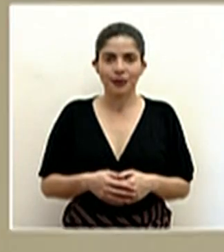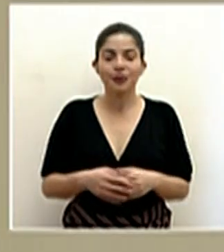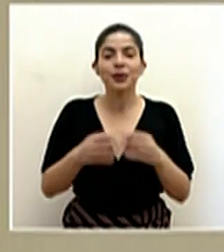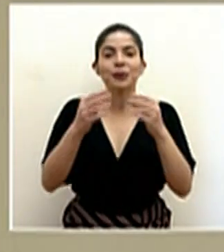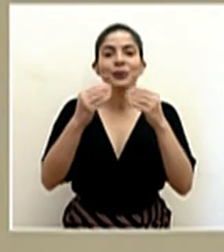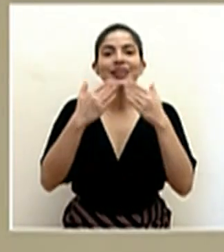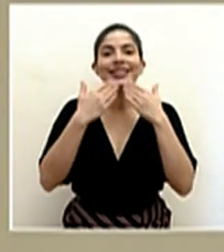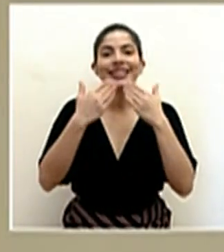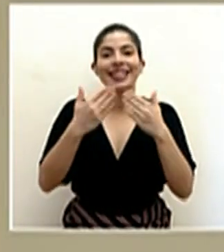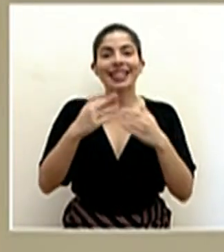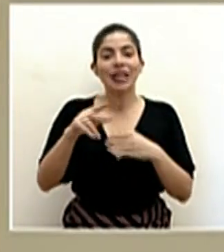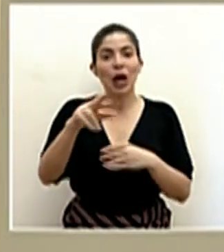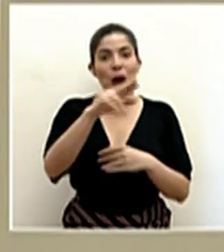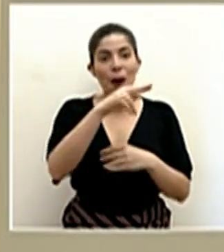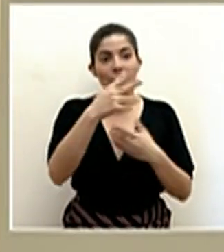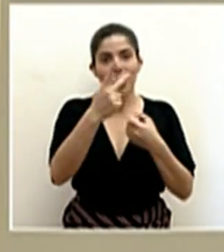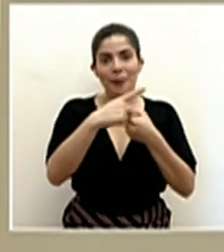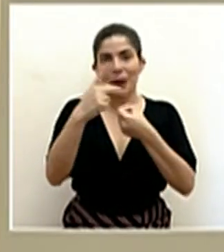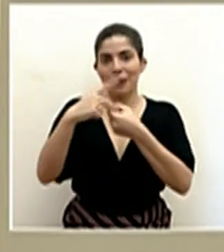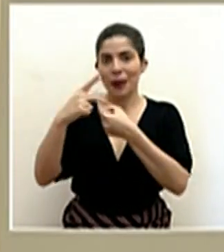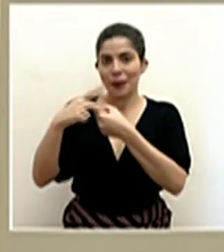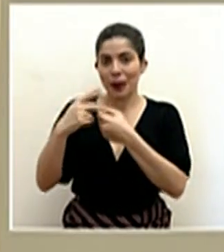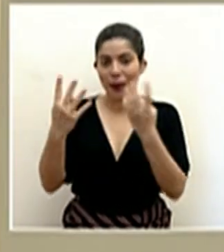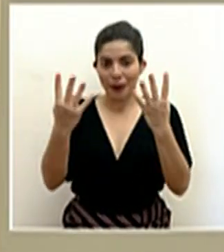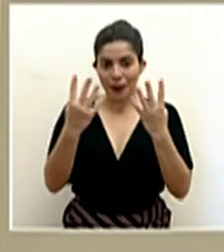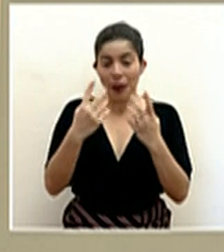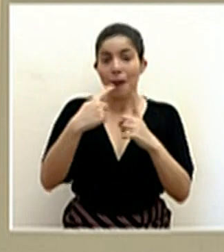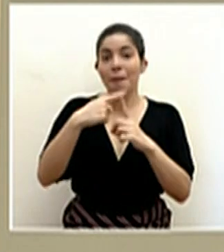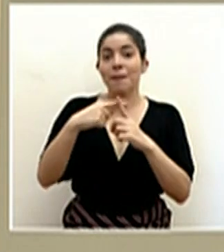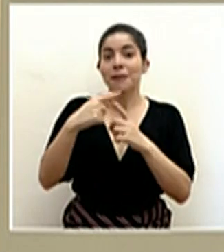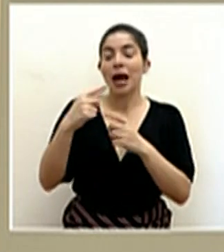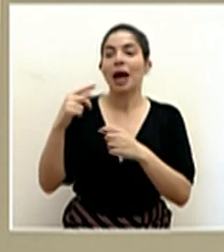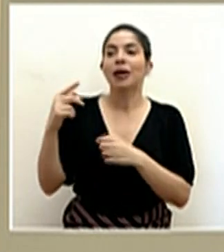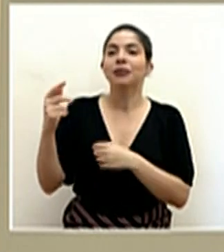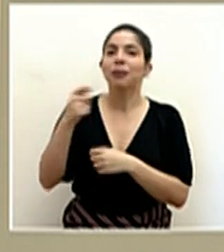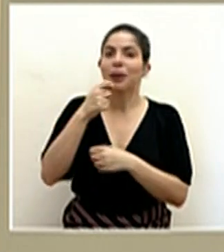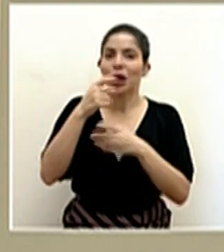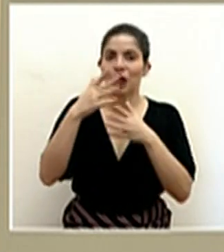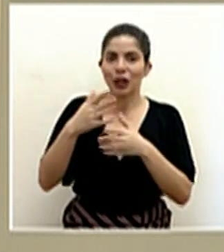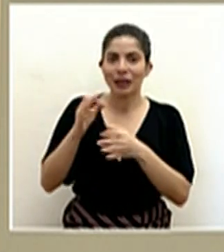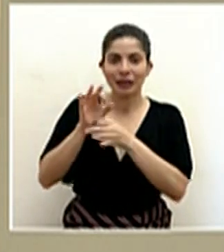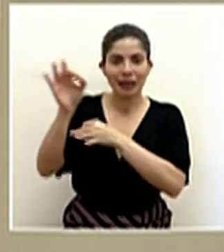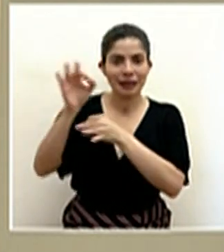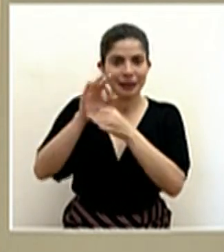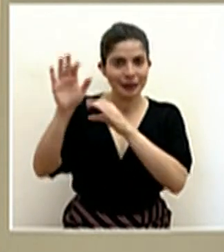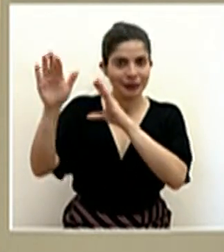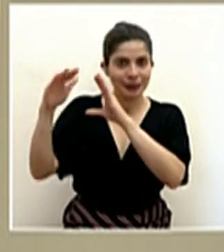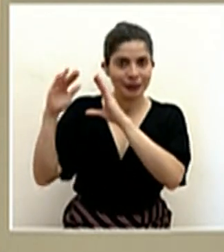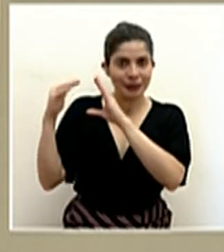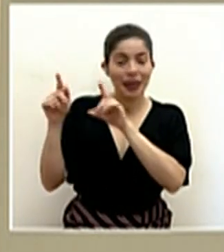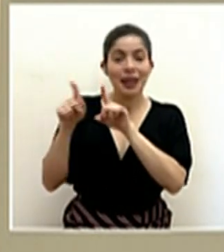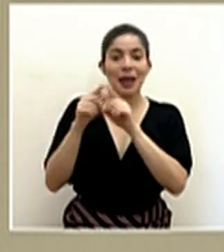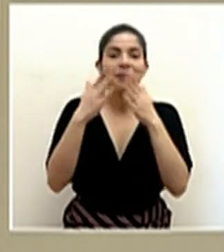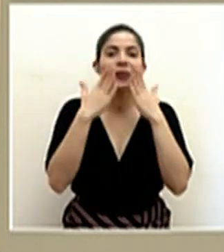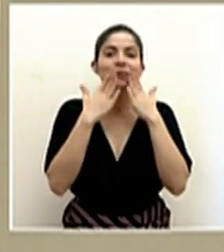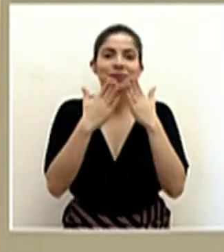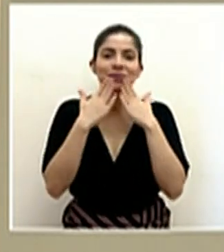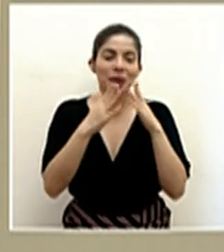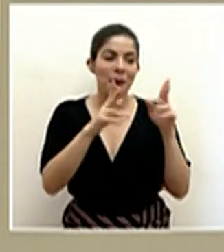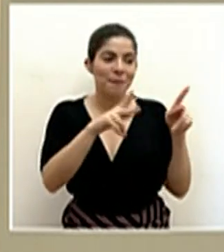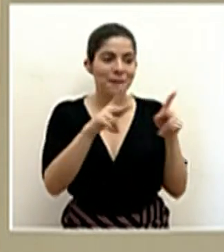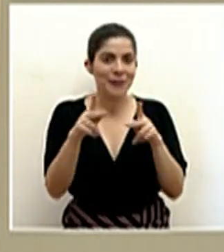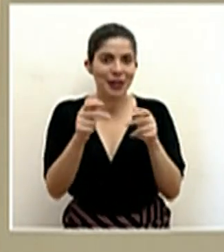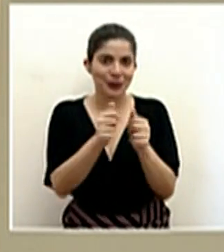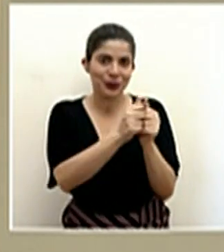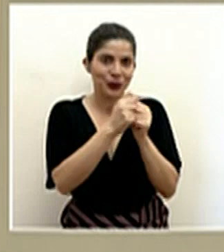Muchas gracias a los colegas que participaron de manera presencial, a los colegas que participaron de manera remota, y le agradecemos también a las personas que